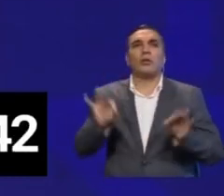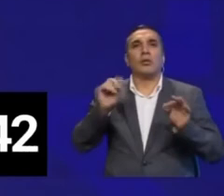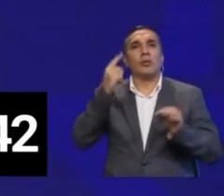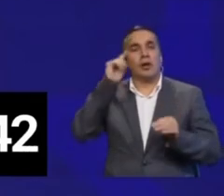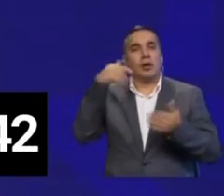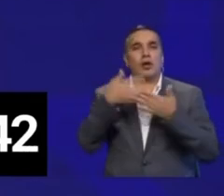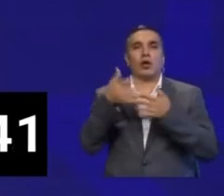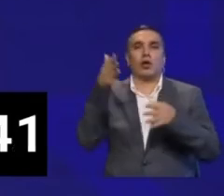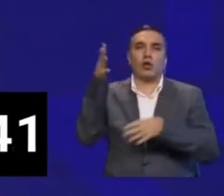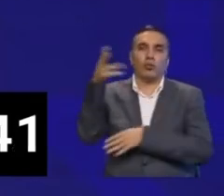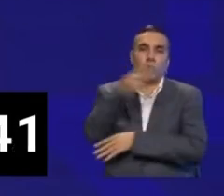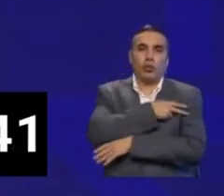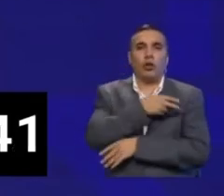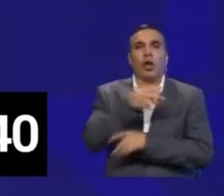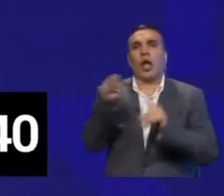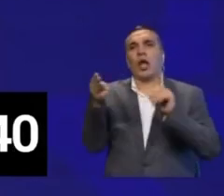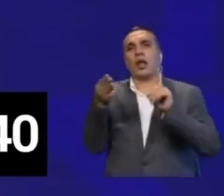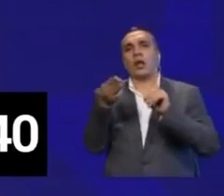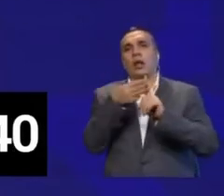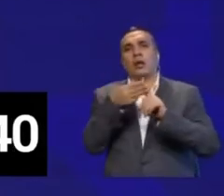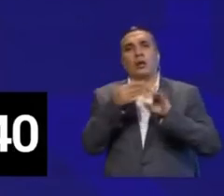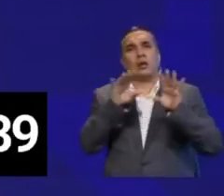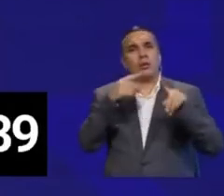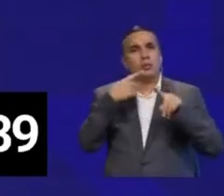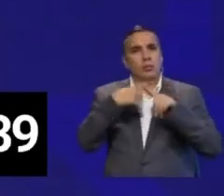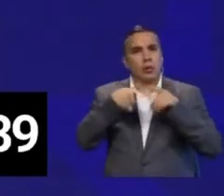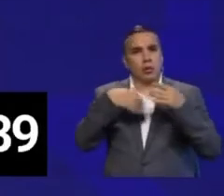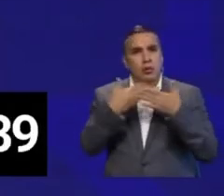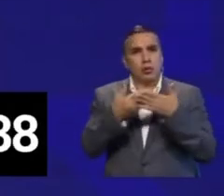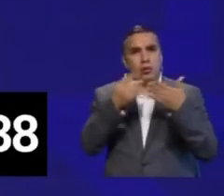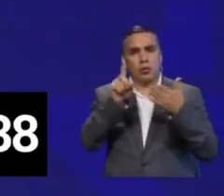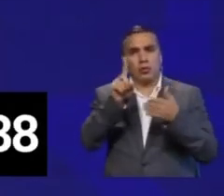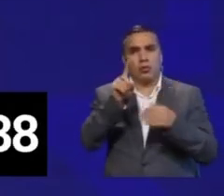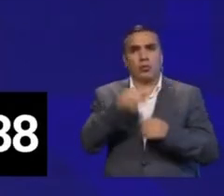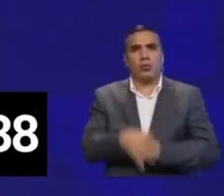la conectividad, pero hay toda